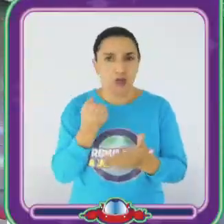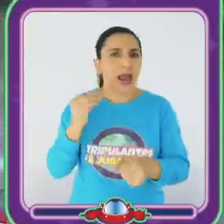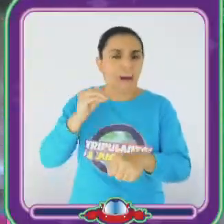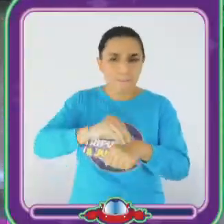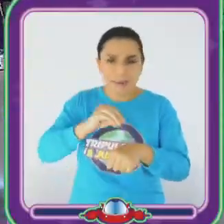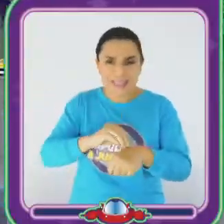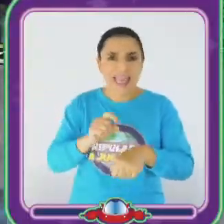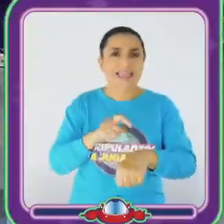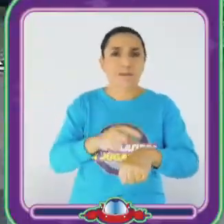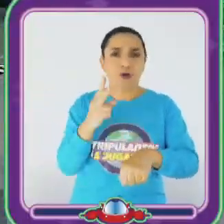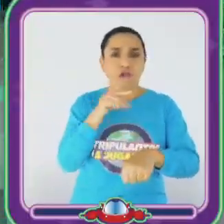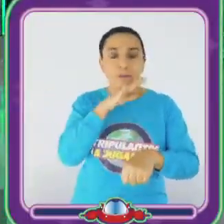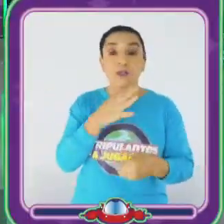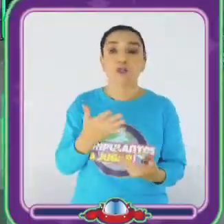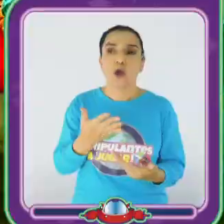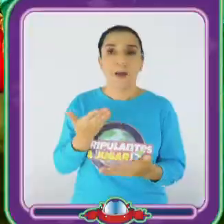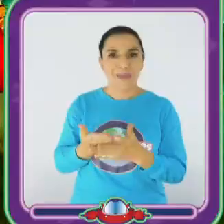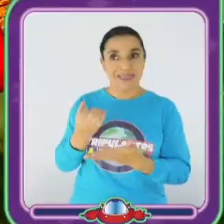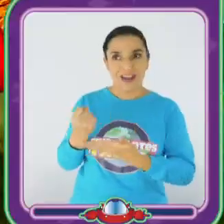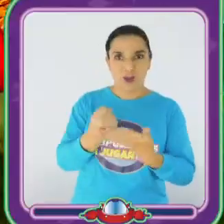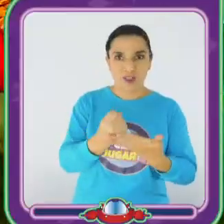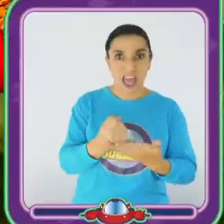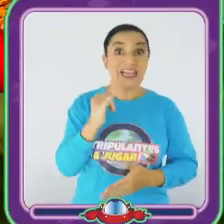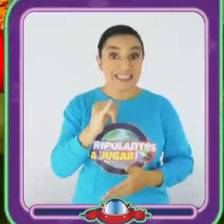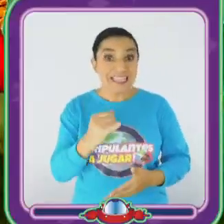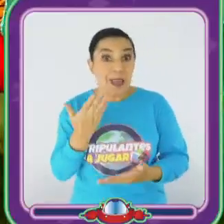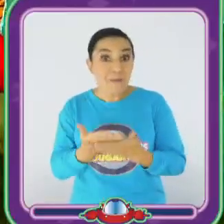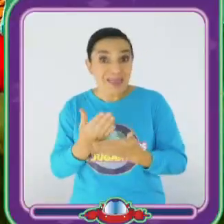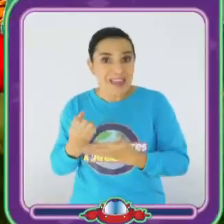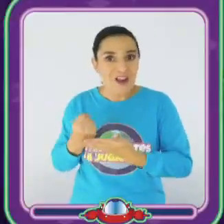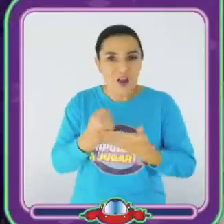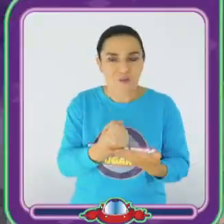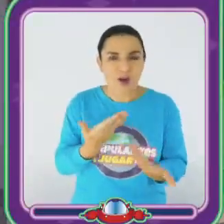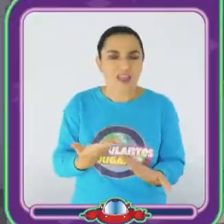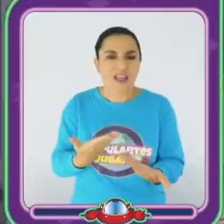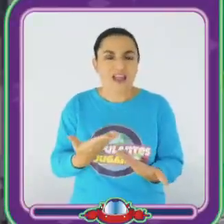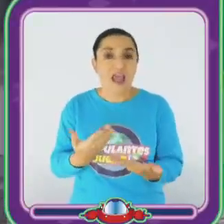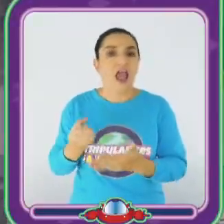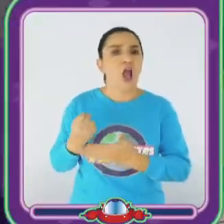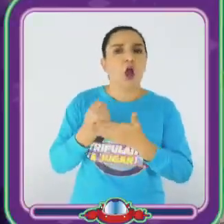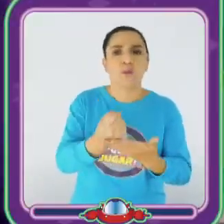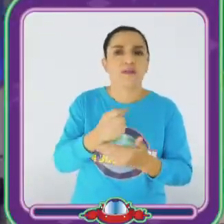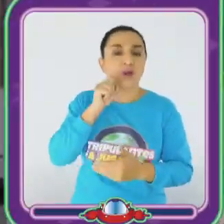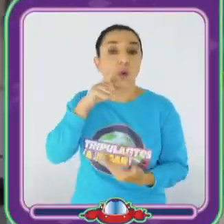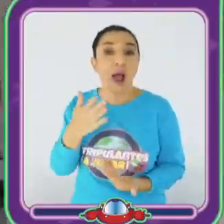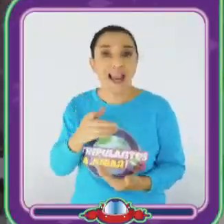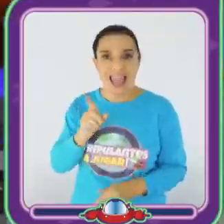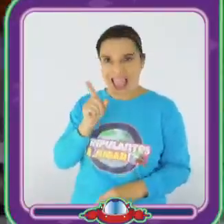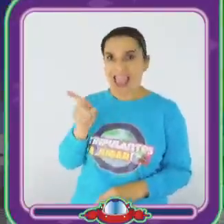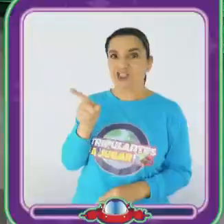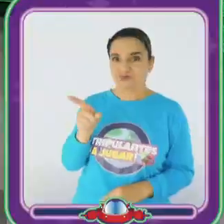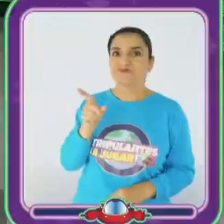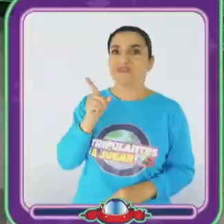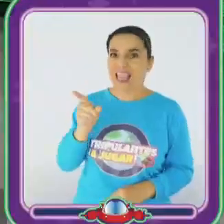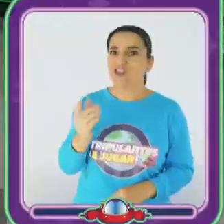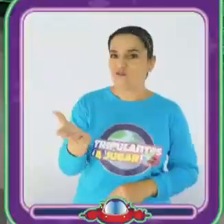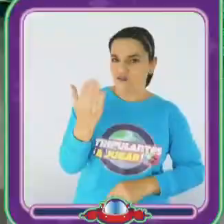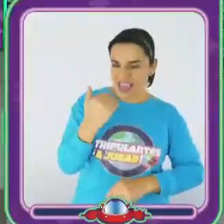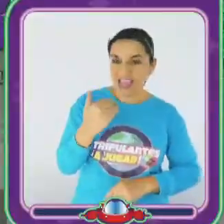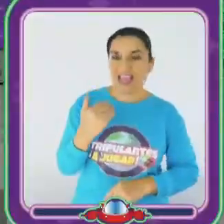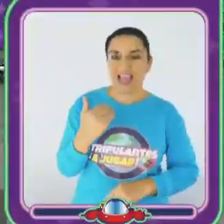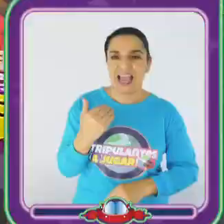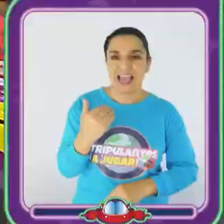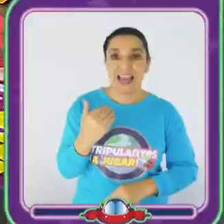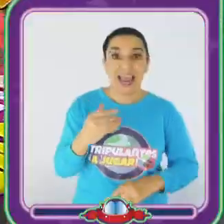en los 2 minutos de tiempo que tenemos? Podemos pedir un comodín. ¡Pueden pedir un comodín! Y en este caso, tripulación, miren, eso que tengo allí, eso.